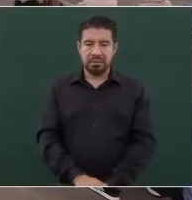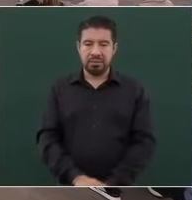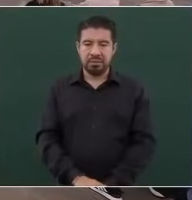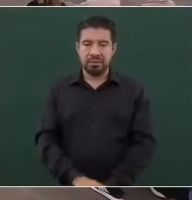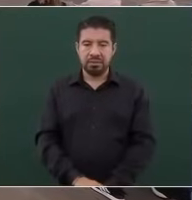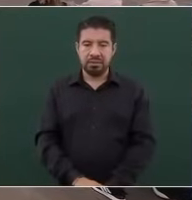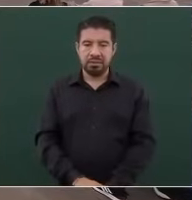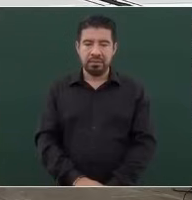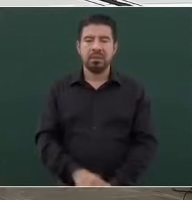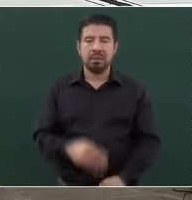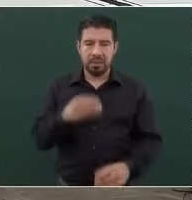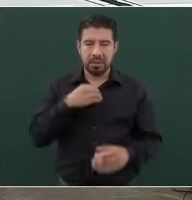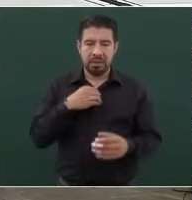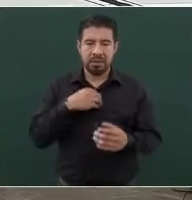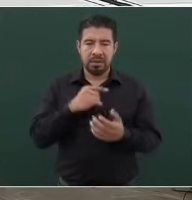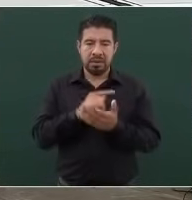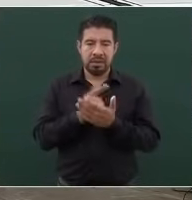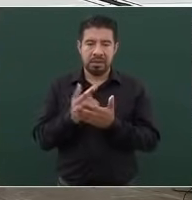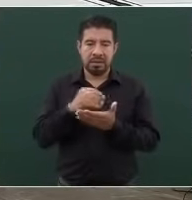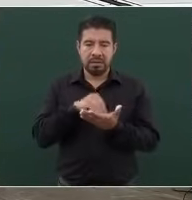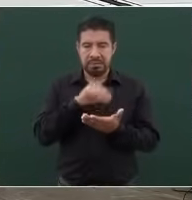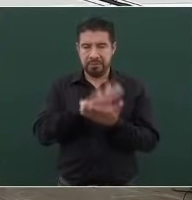yo la tengo en mi libro último,